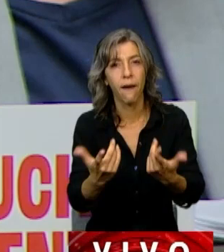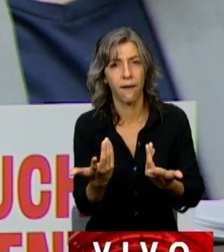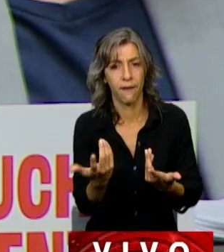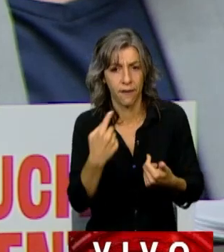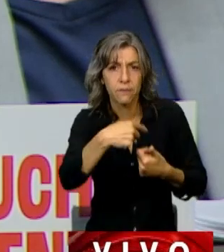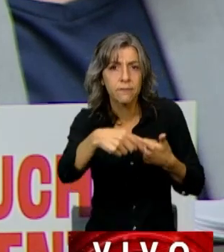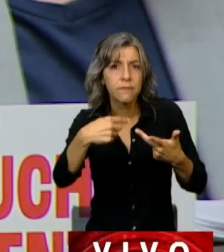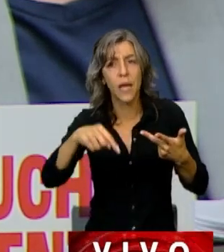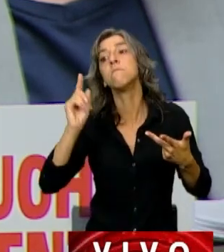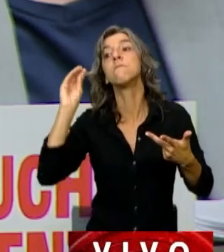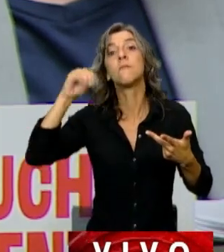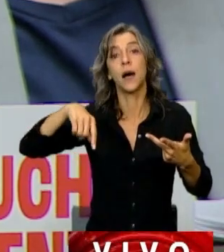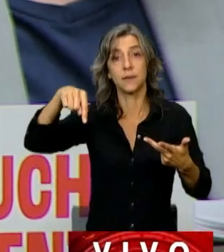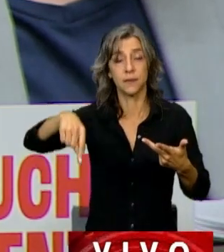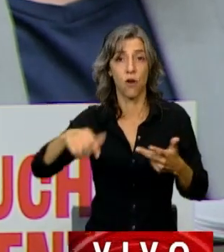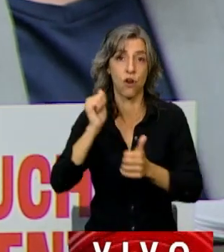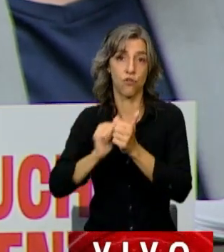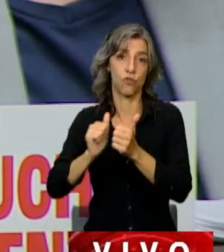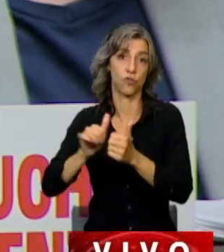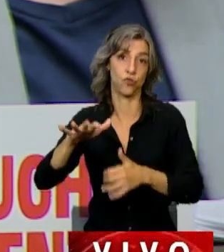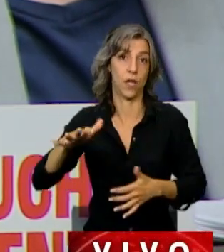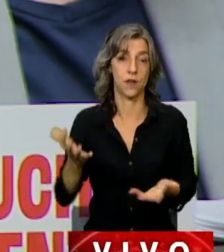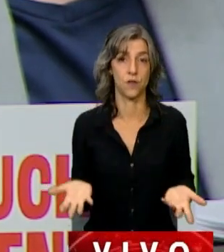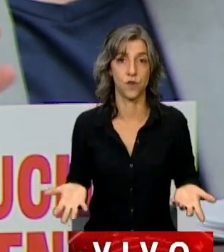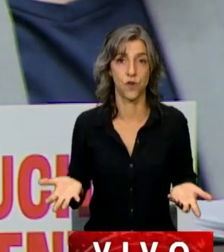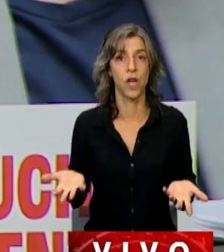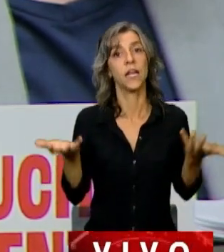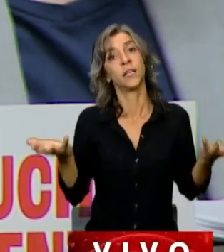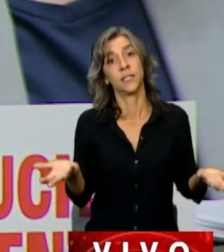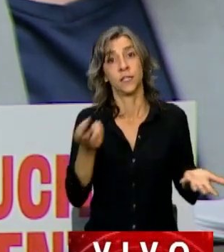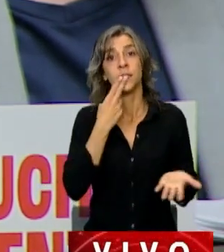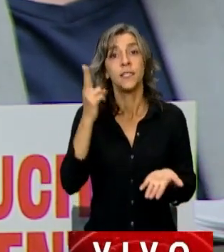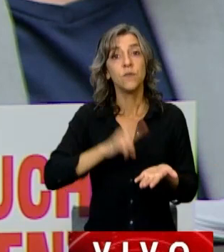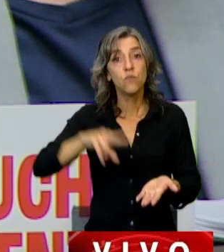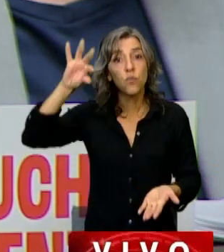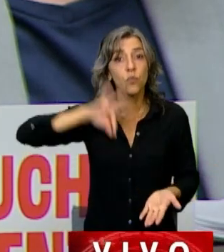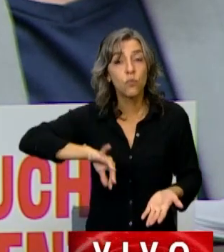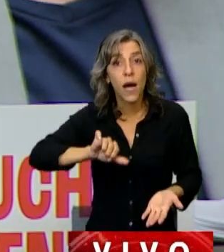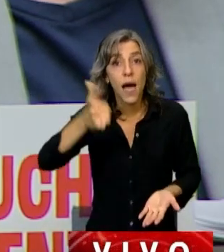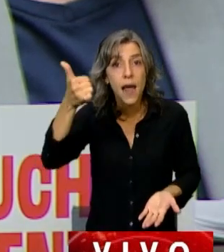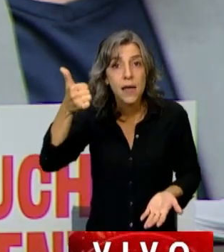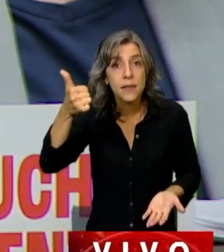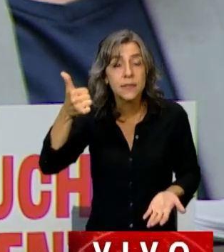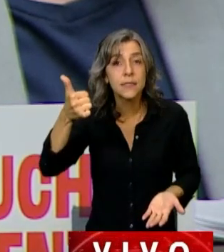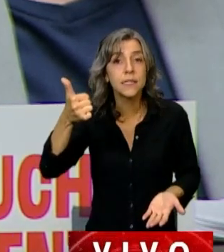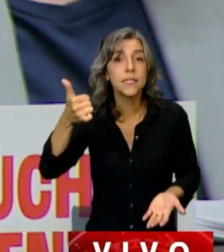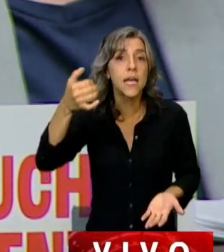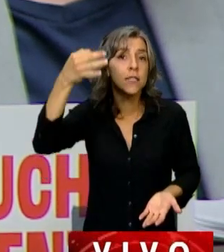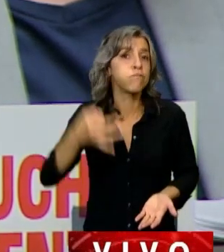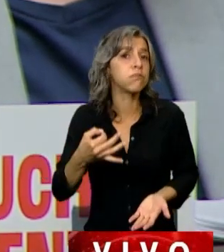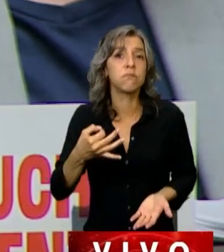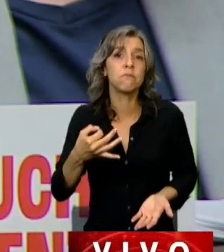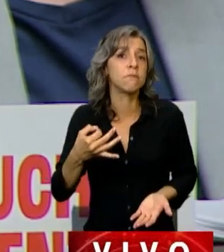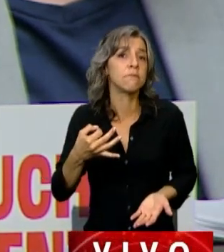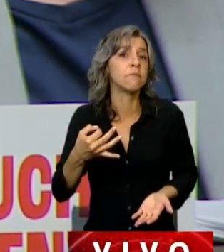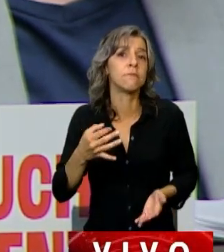ahora también en Rosario. El impuesto a las ganancias no es... El impuesto a las ganancias no debe ser sobre